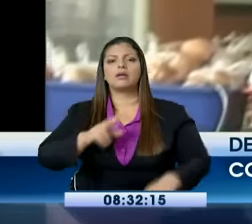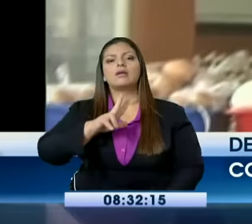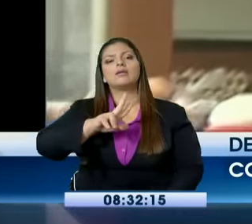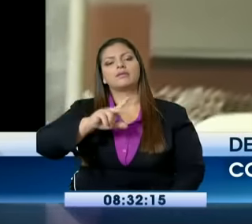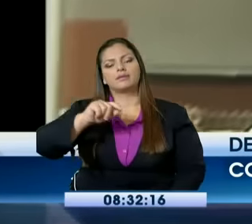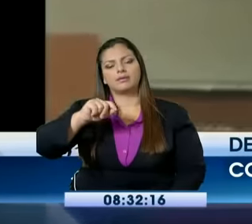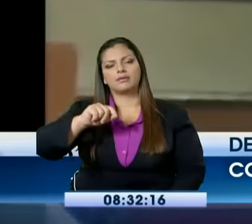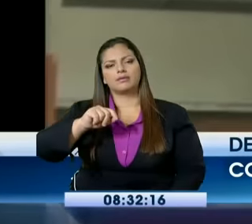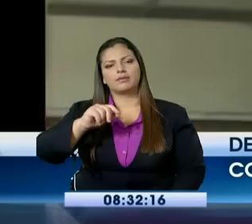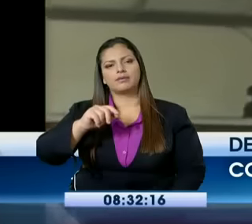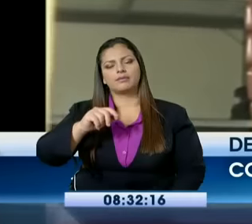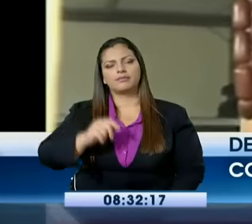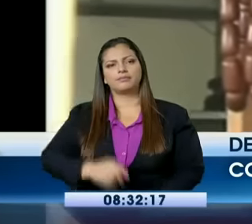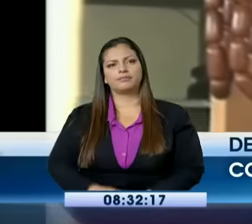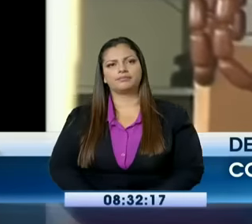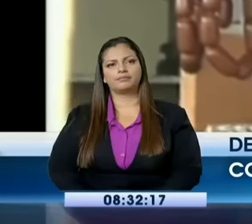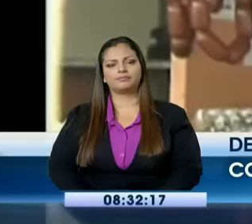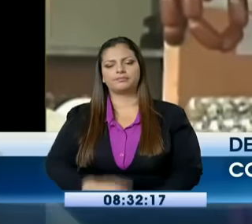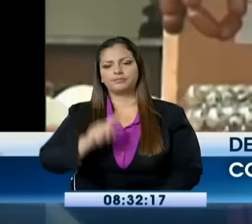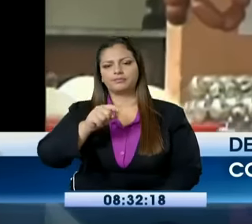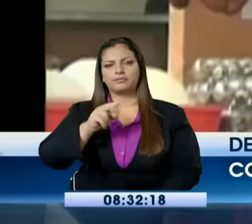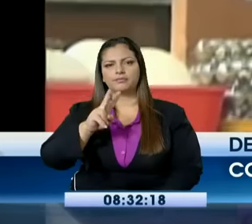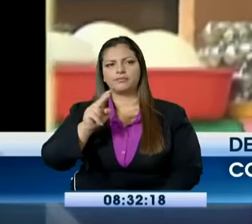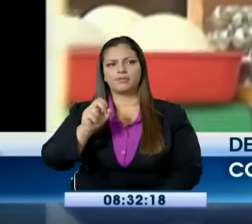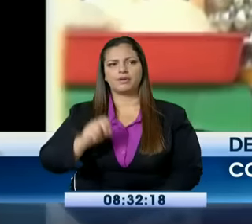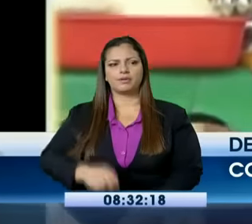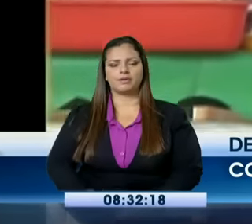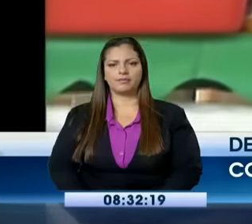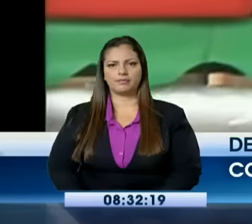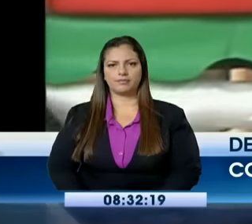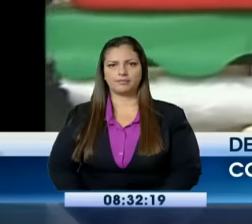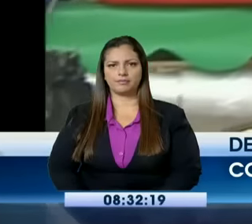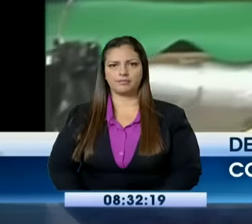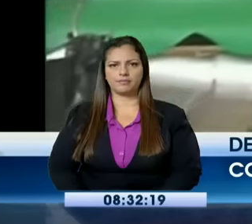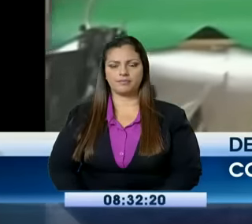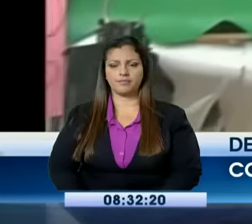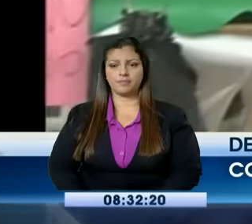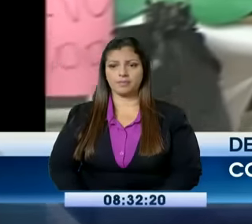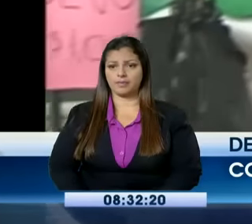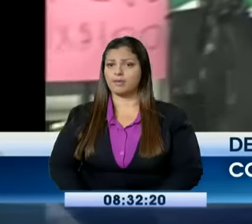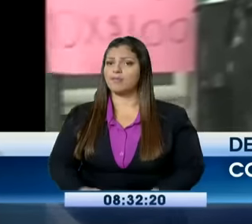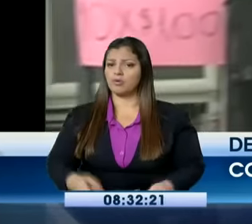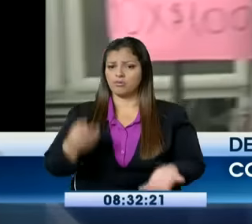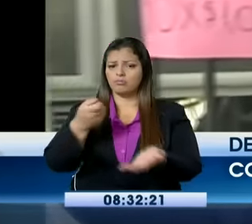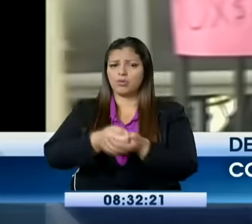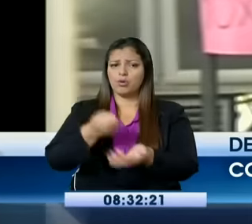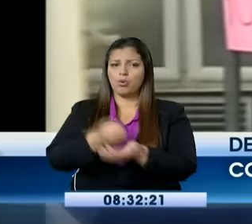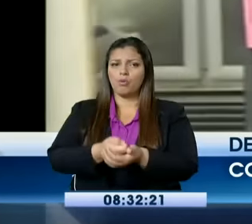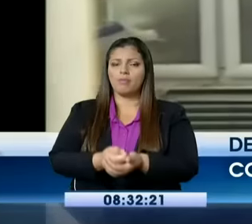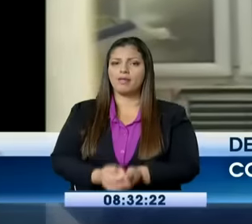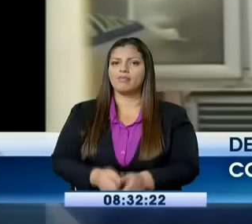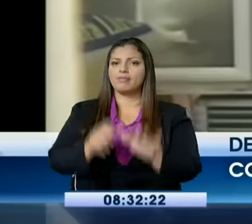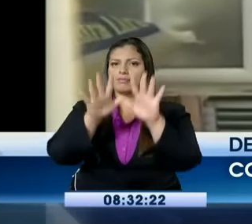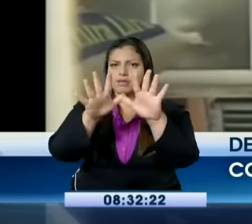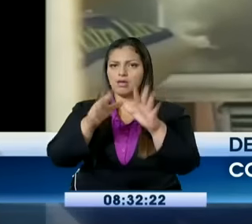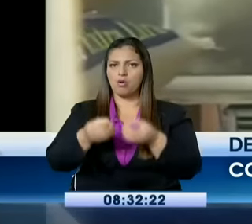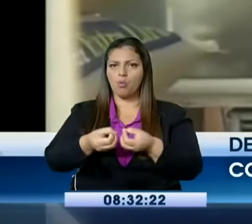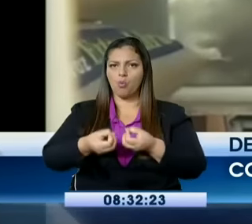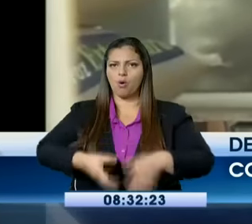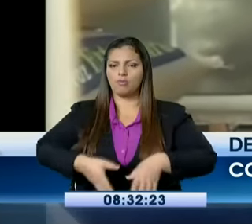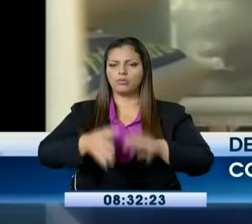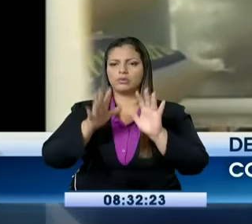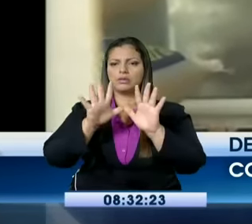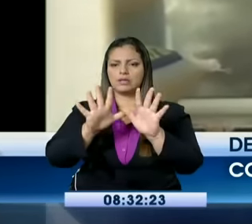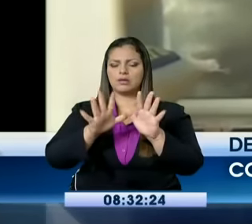cubetas por $1, ahí están los precios. ¿10 huevos por $1? 10 huevos por $1, sí. ¿15 días cuál era el precio? Y ahí era 8, 7